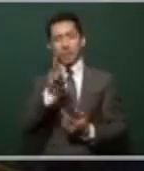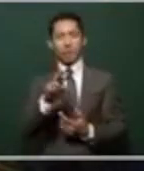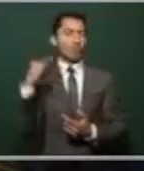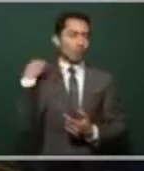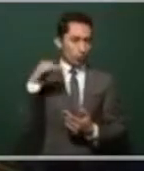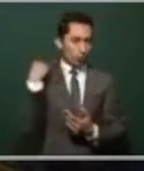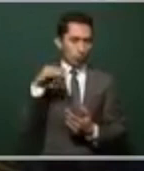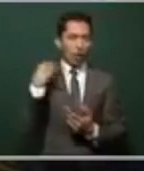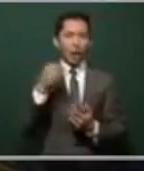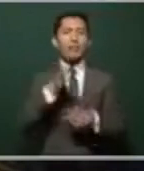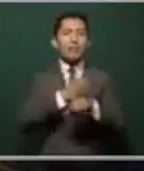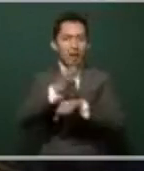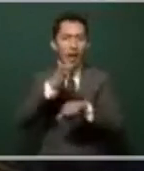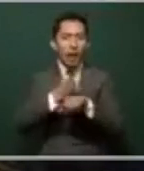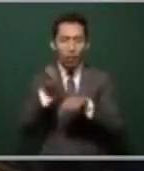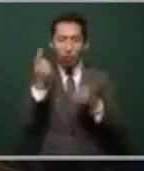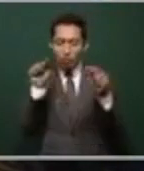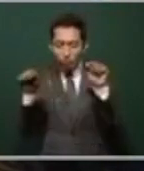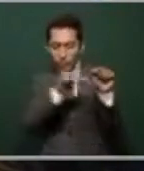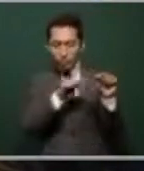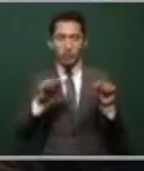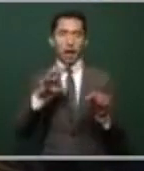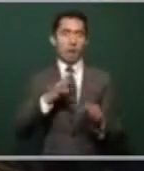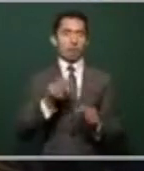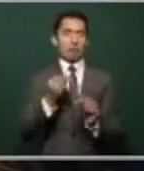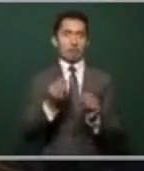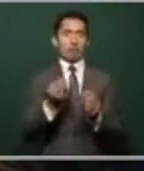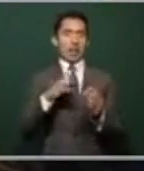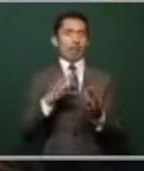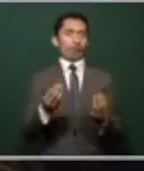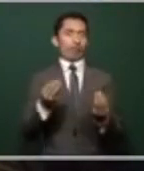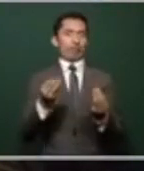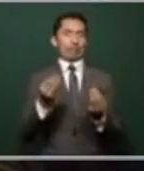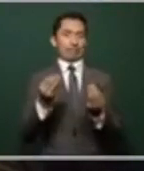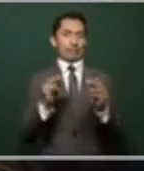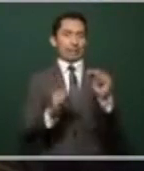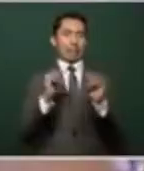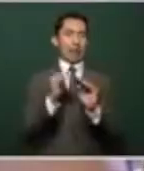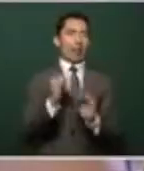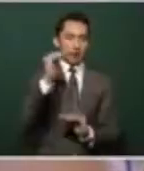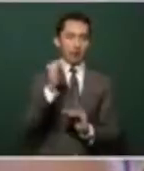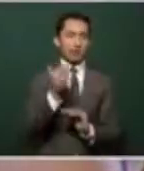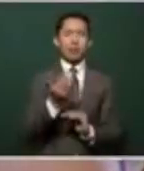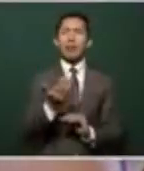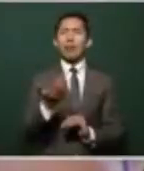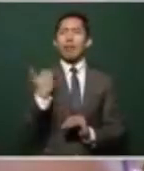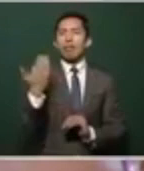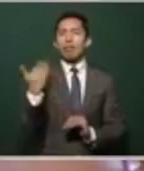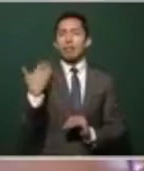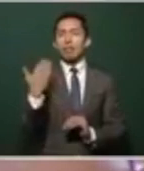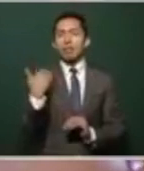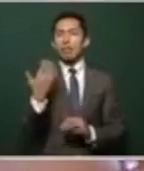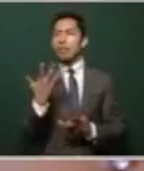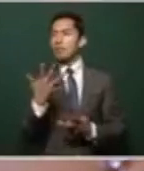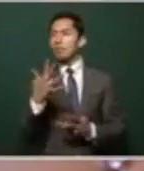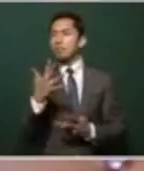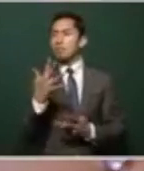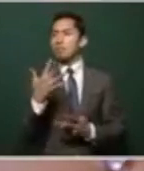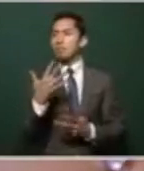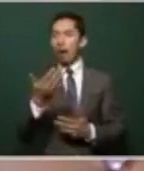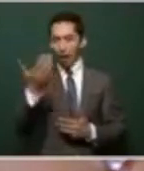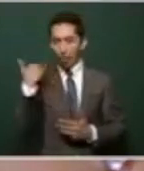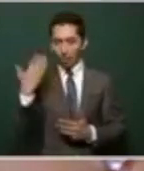Michoacán, entidades que presentan altos índices y que en el pasado, pues cuando se